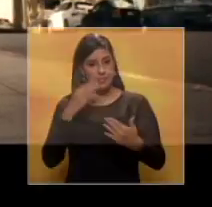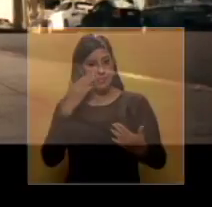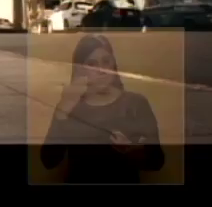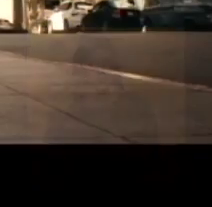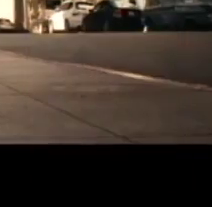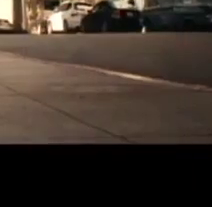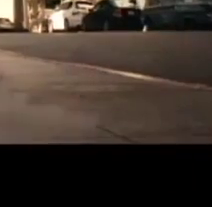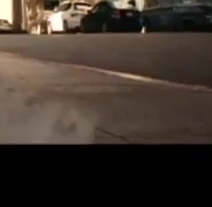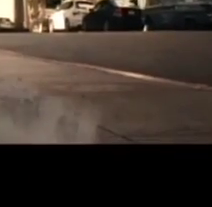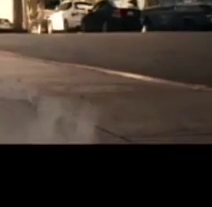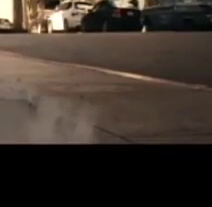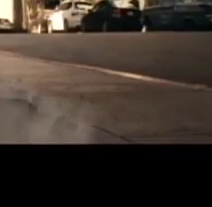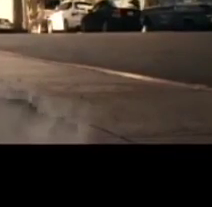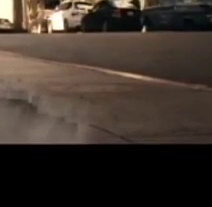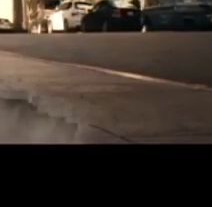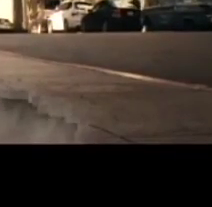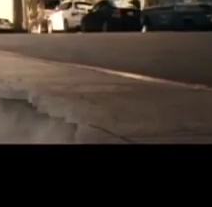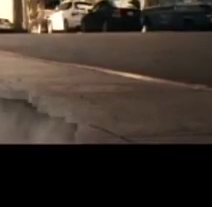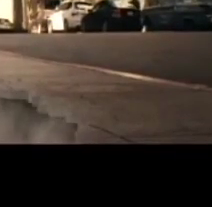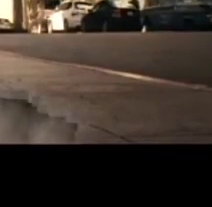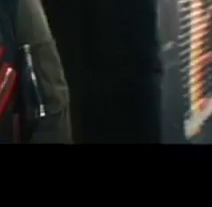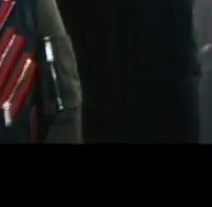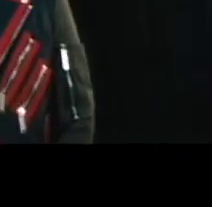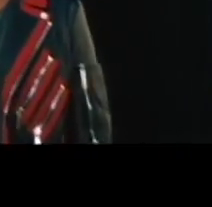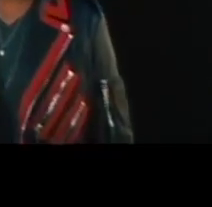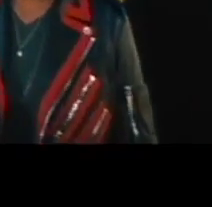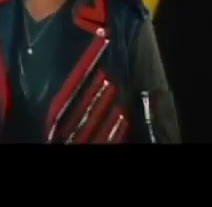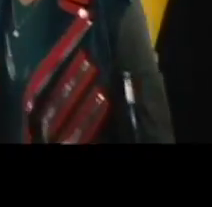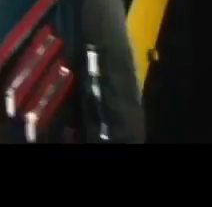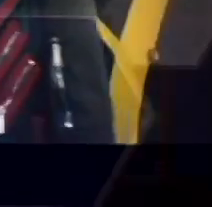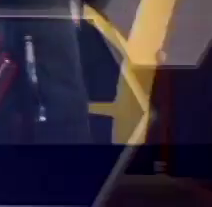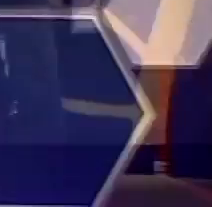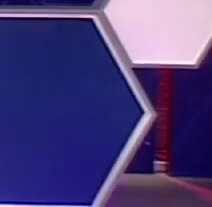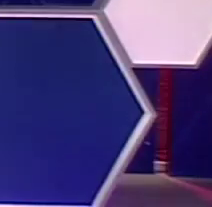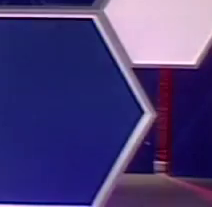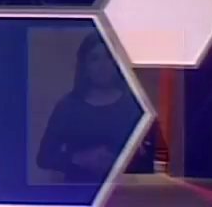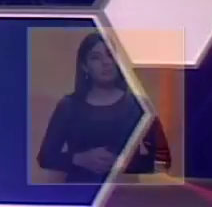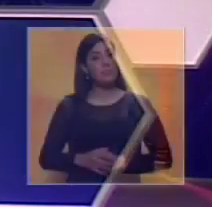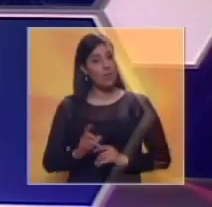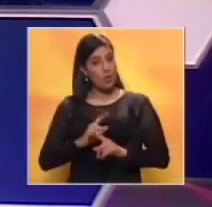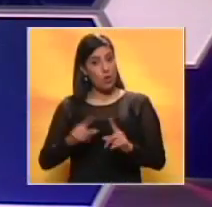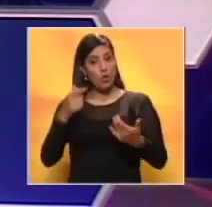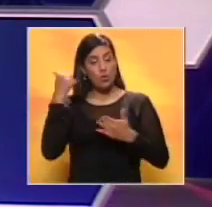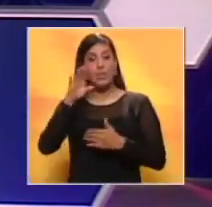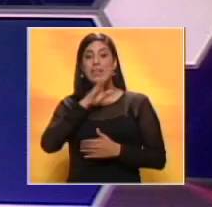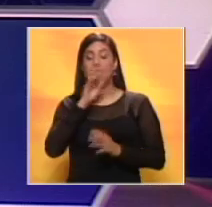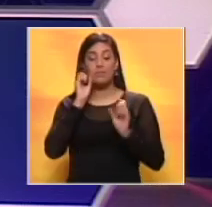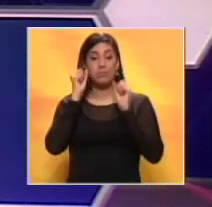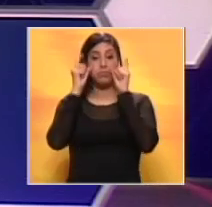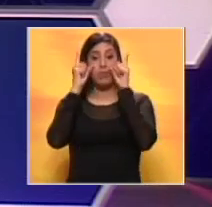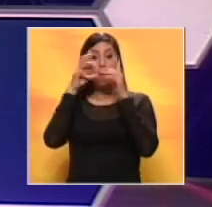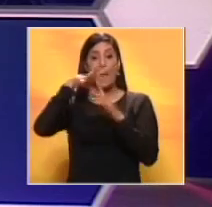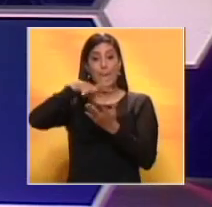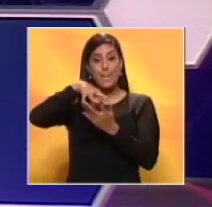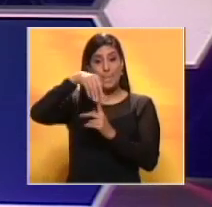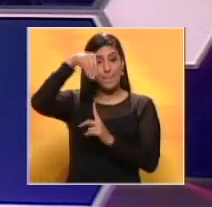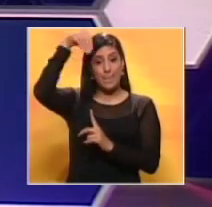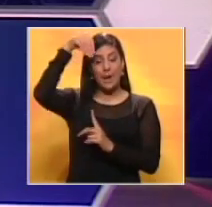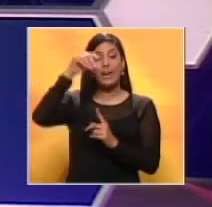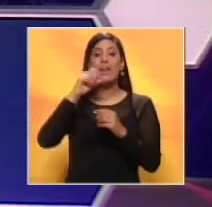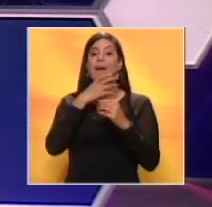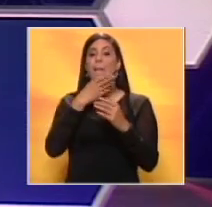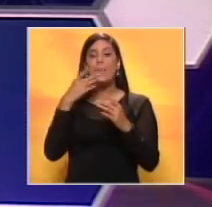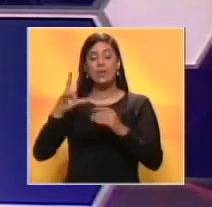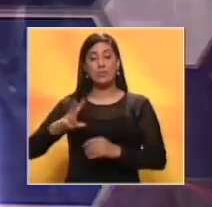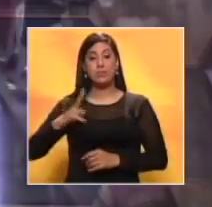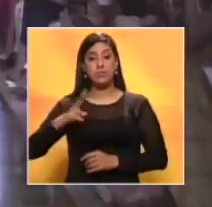quisiera ser el hockey, te protejo. Superman para exhibirte. Y Zoair Murat impactó en París con una colección llena de